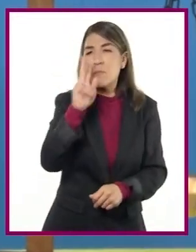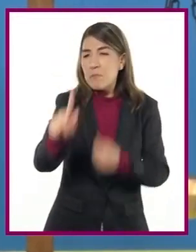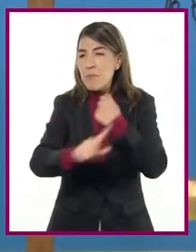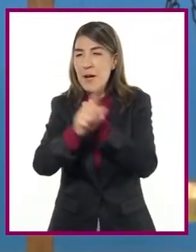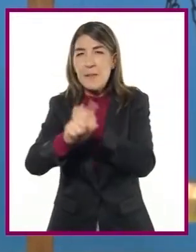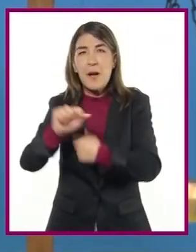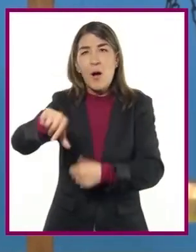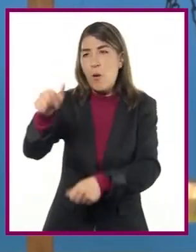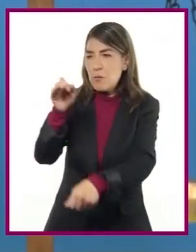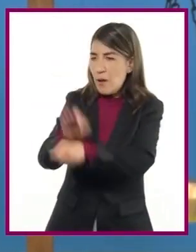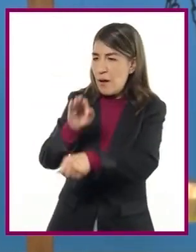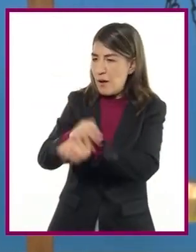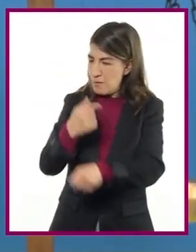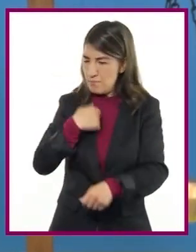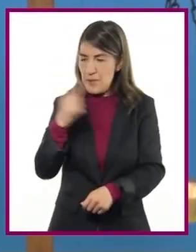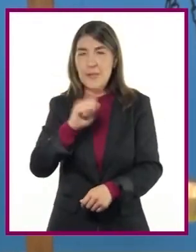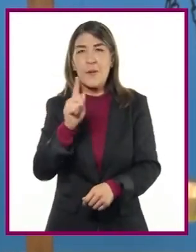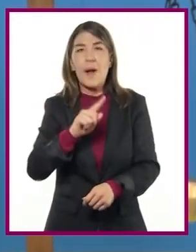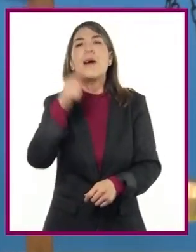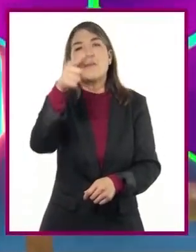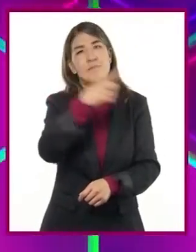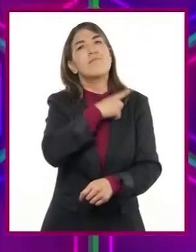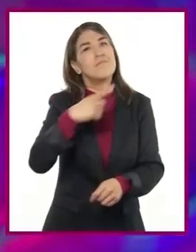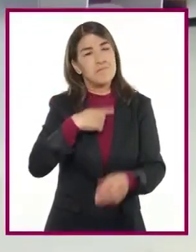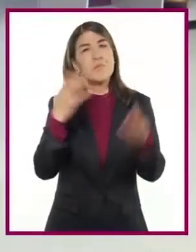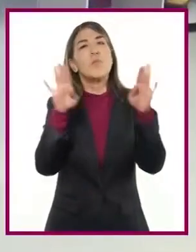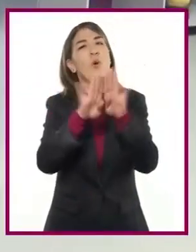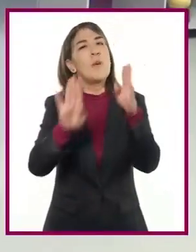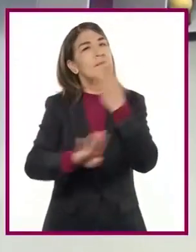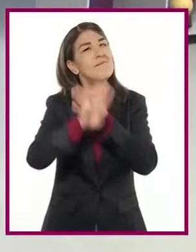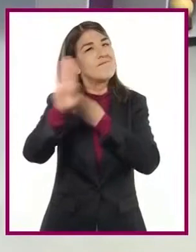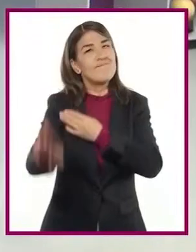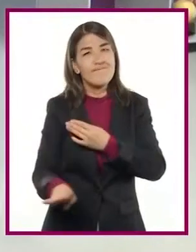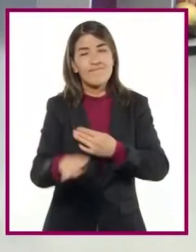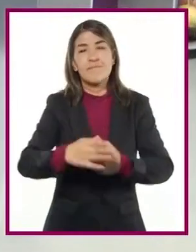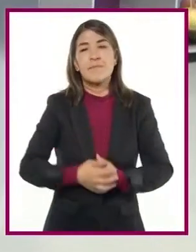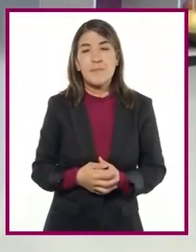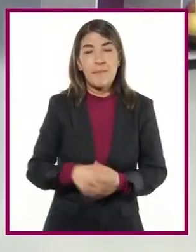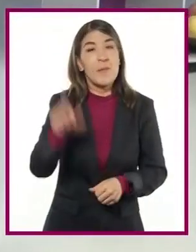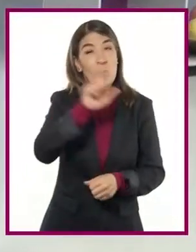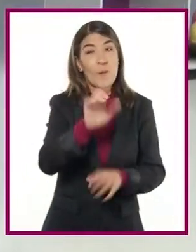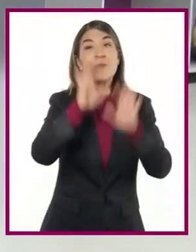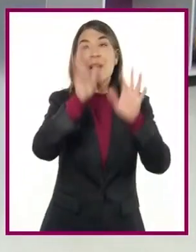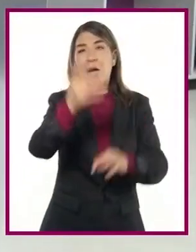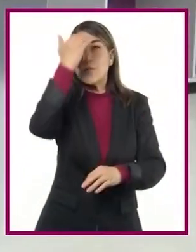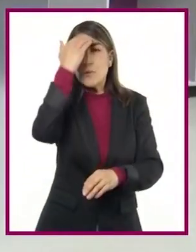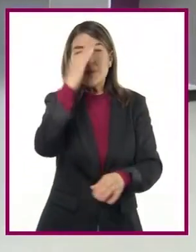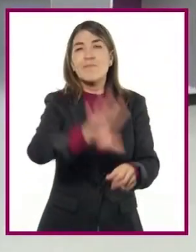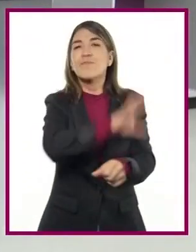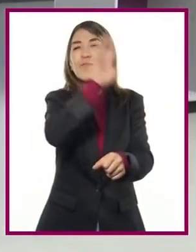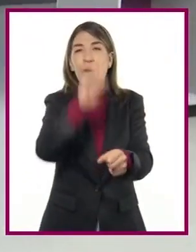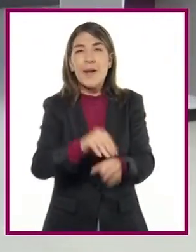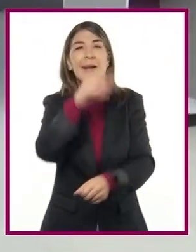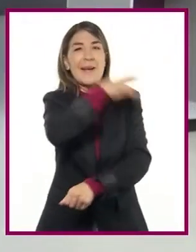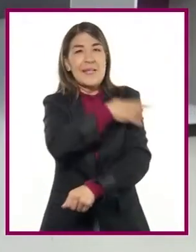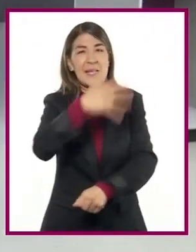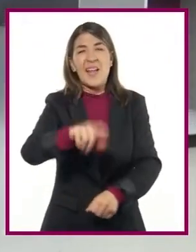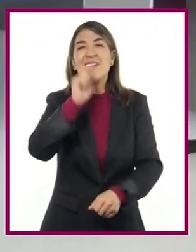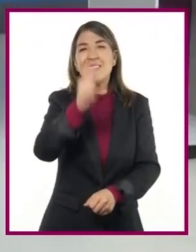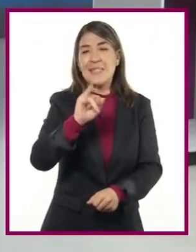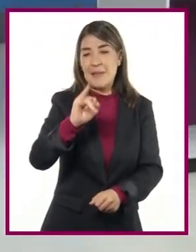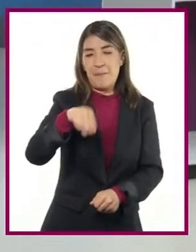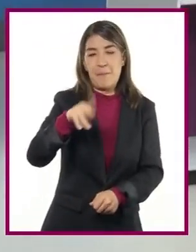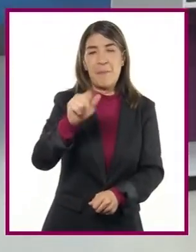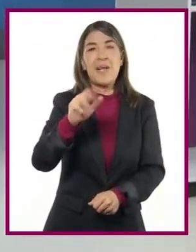donde es necesario actuar para evitarlas. Una vez que hemos conocido elementos generales del principio de